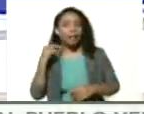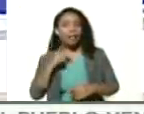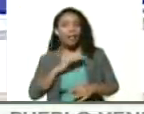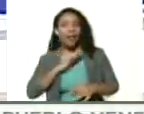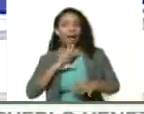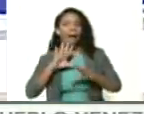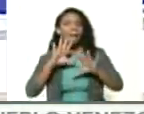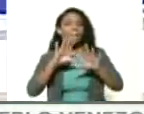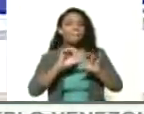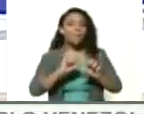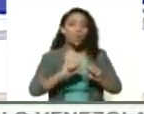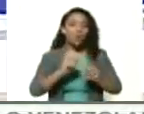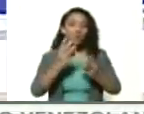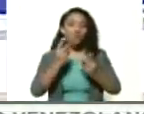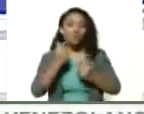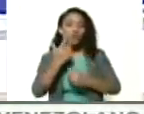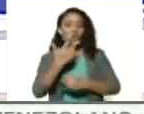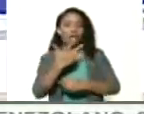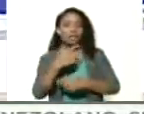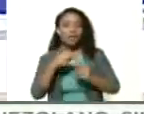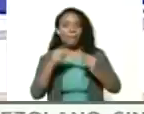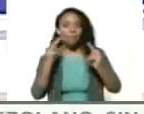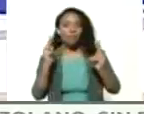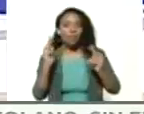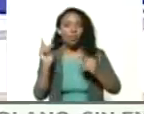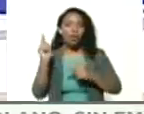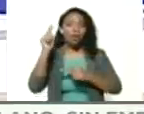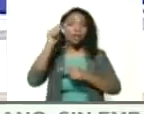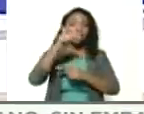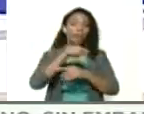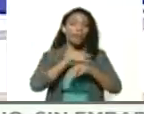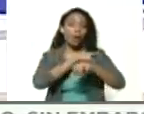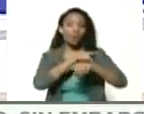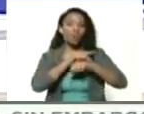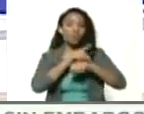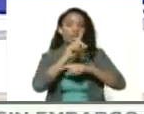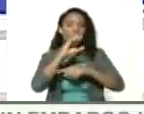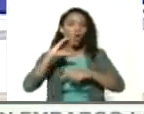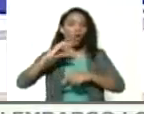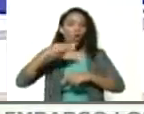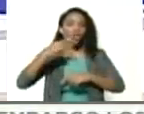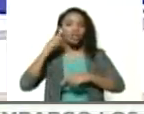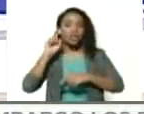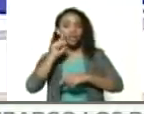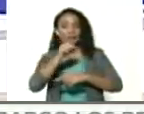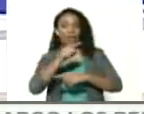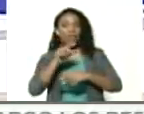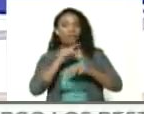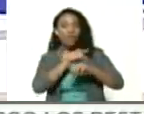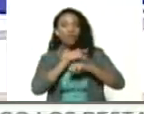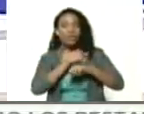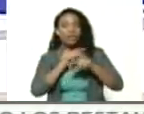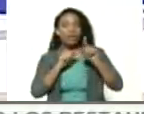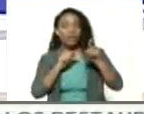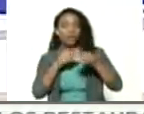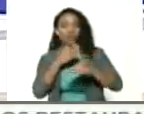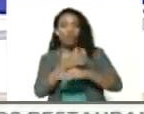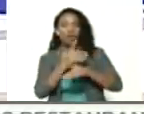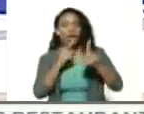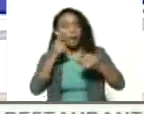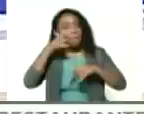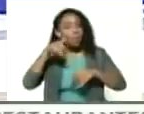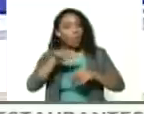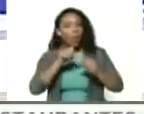número 3, el puente que pasa por encima de la autopista en coche, la alcabala de Fuerte Tiuna, y allí el pueblo